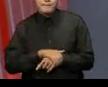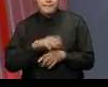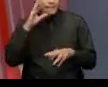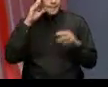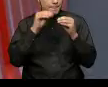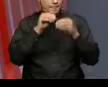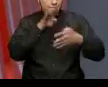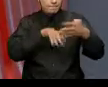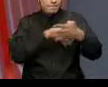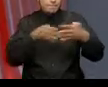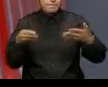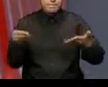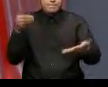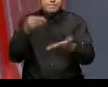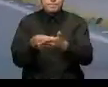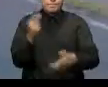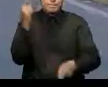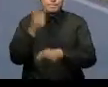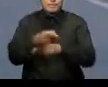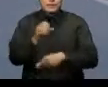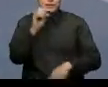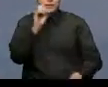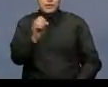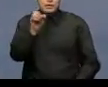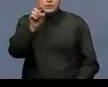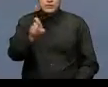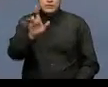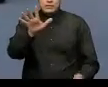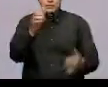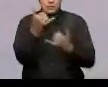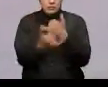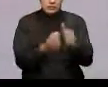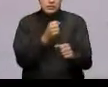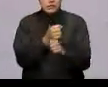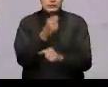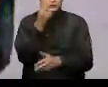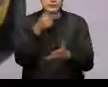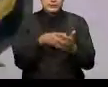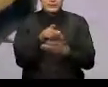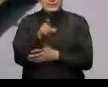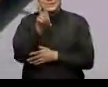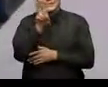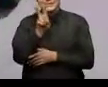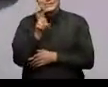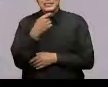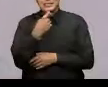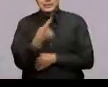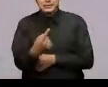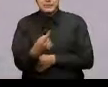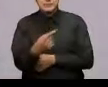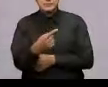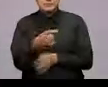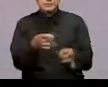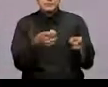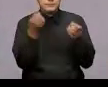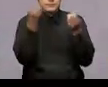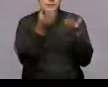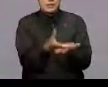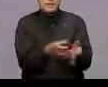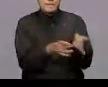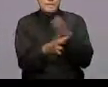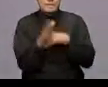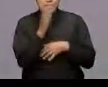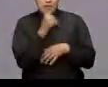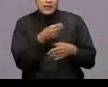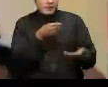de santander mediante ordenanza 065 del año 2017 se establecieron los siguientes plazos para quienes aún no se